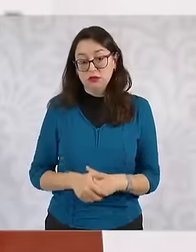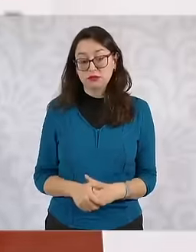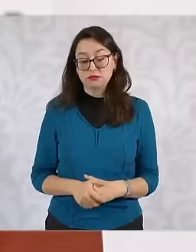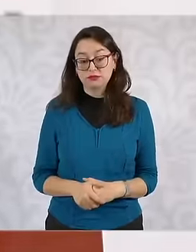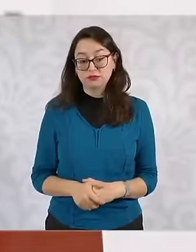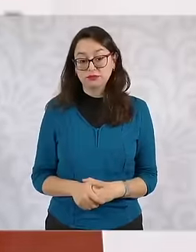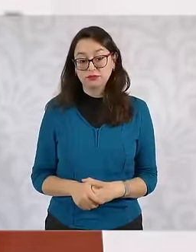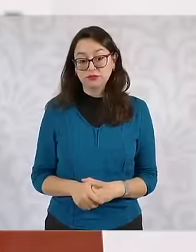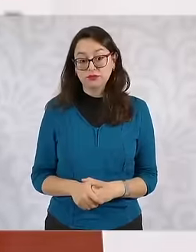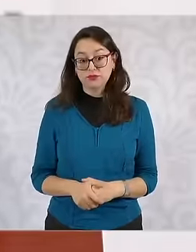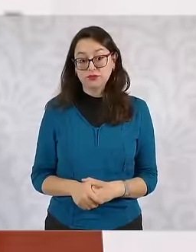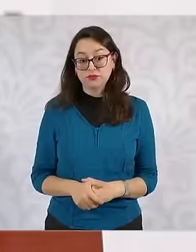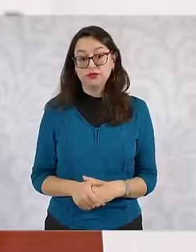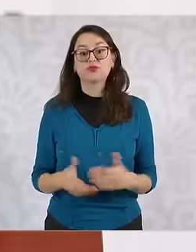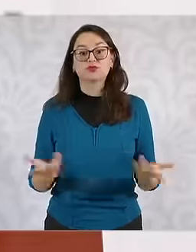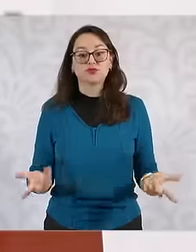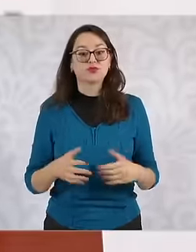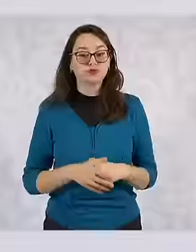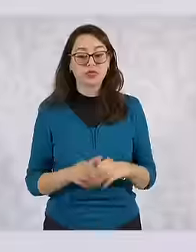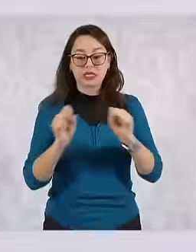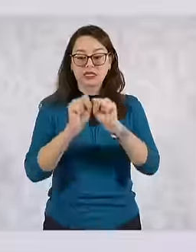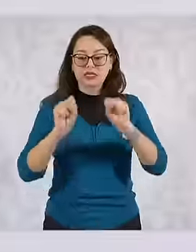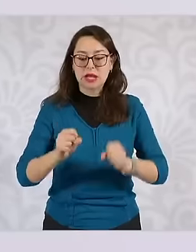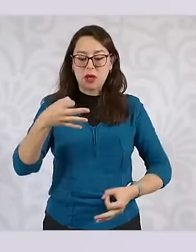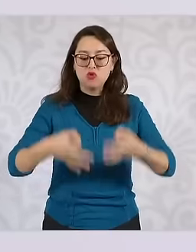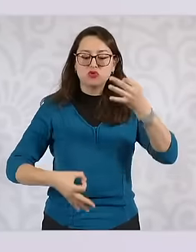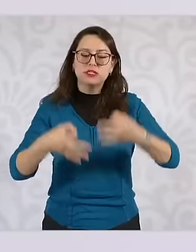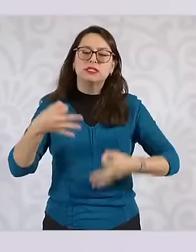¿Cómo va a la cárcel una persona?